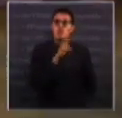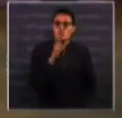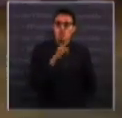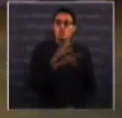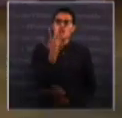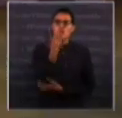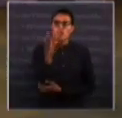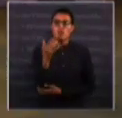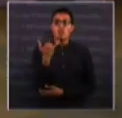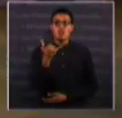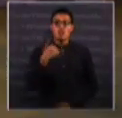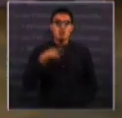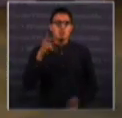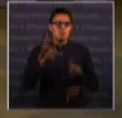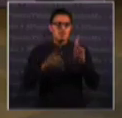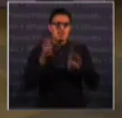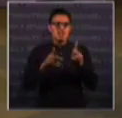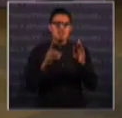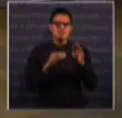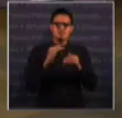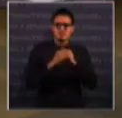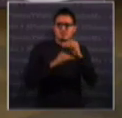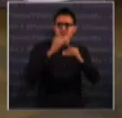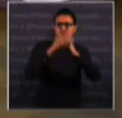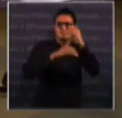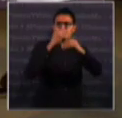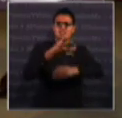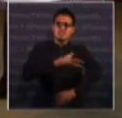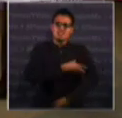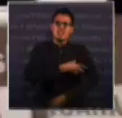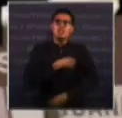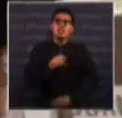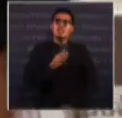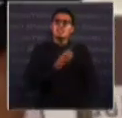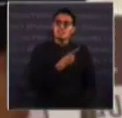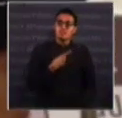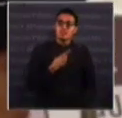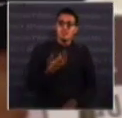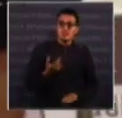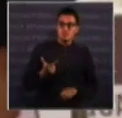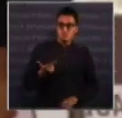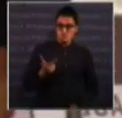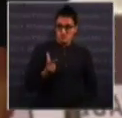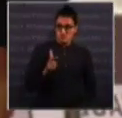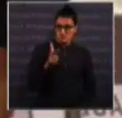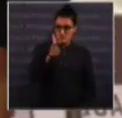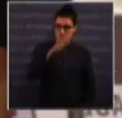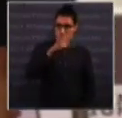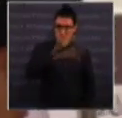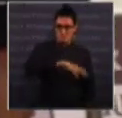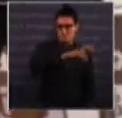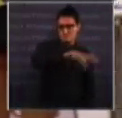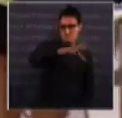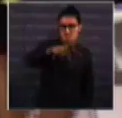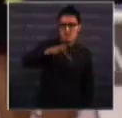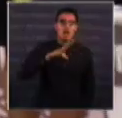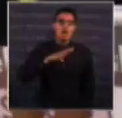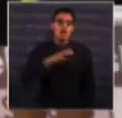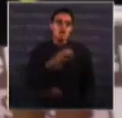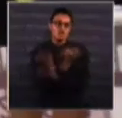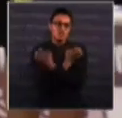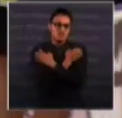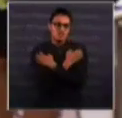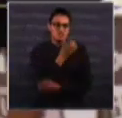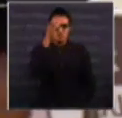cuando hablo del desarrollo sostenible, necesitamos que estas regiones de Guanajuato haya educación y cultura para preservar lo